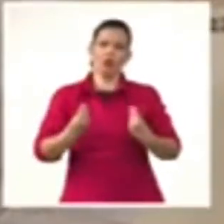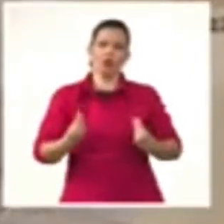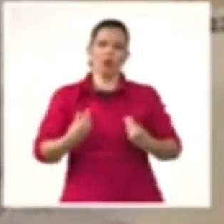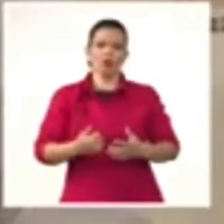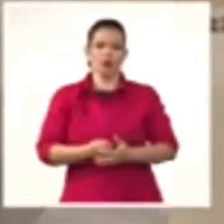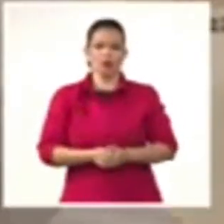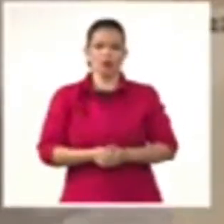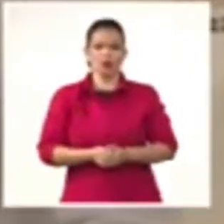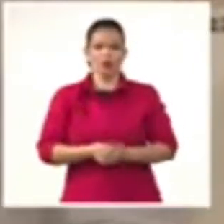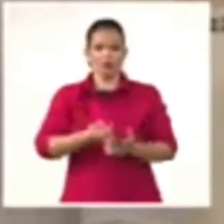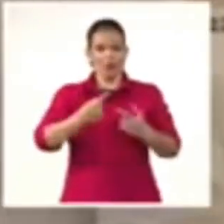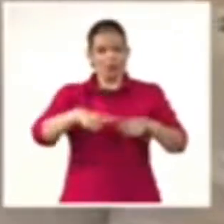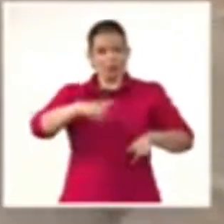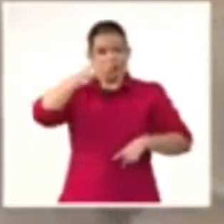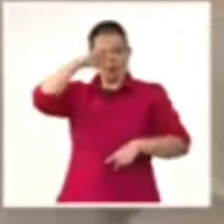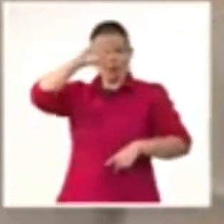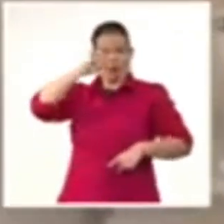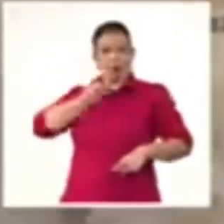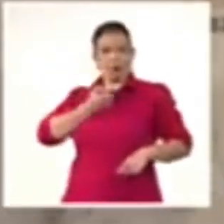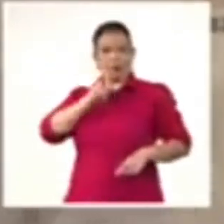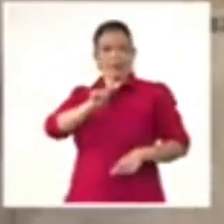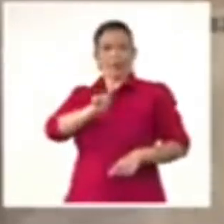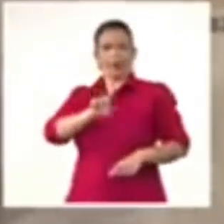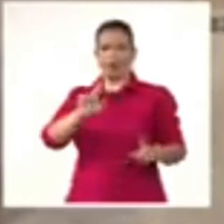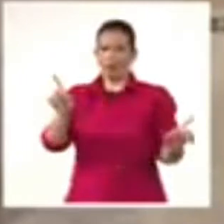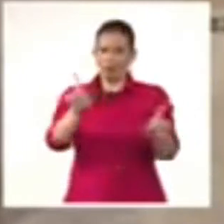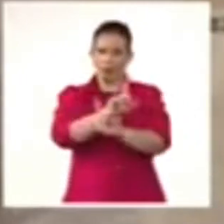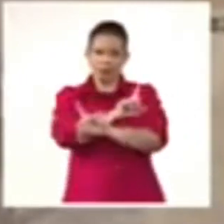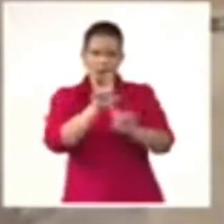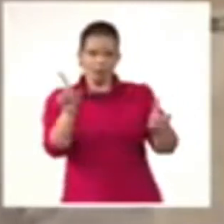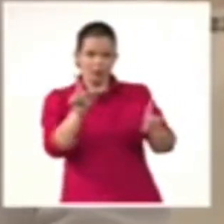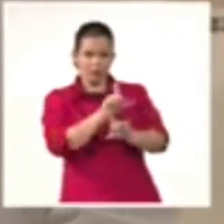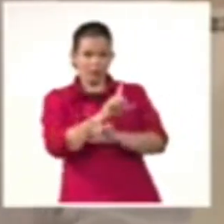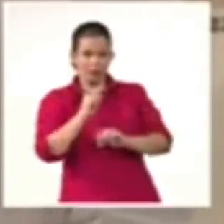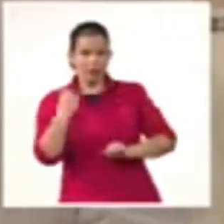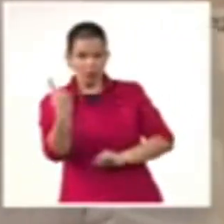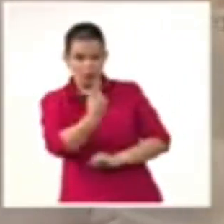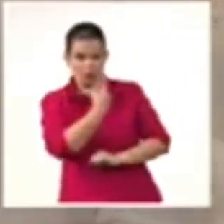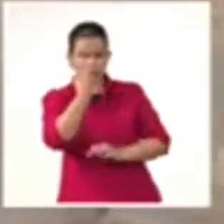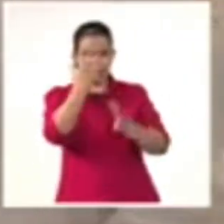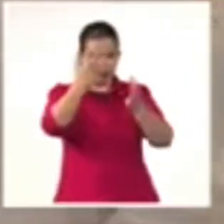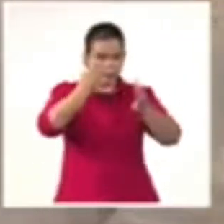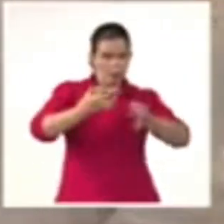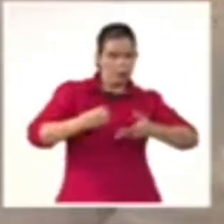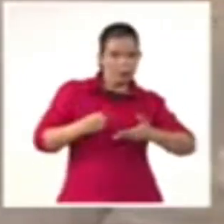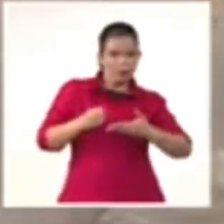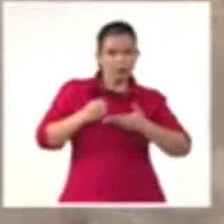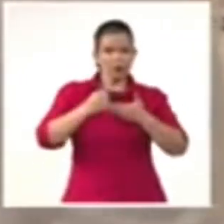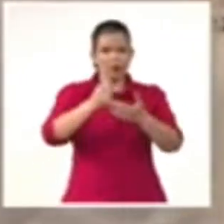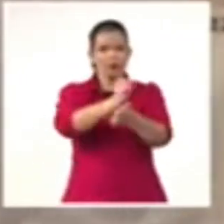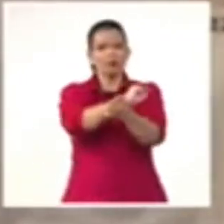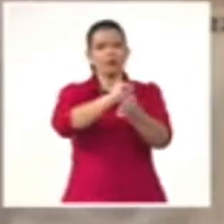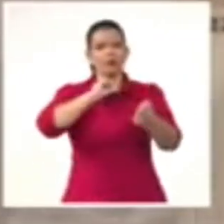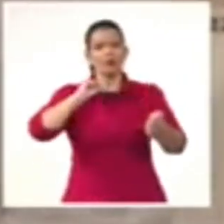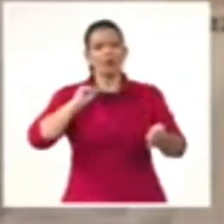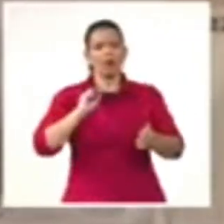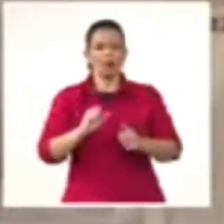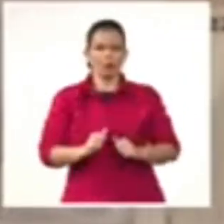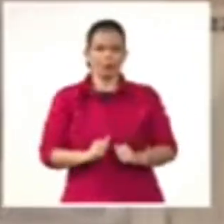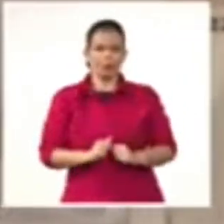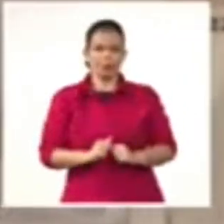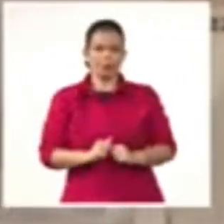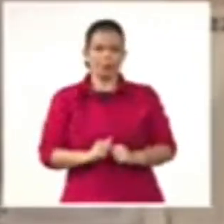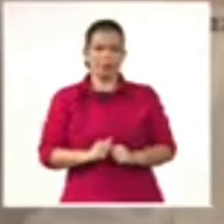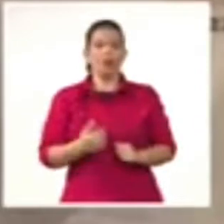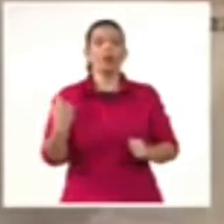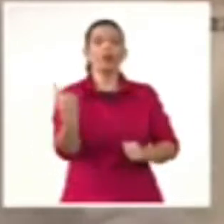nunca. Cuba representa no solo la alternativa al orden injusto y excluyente que impera en el mundo. Somos